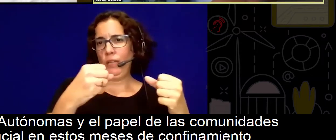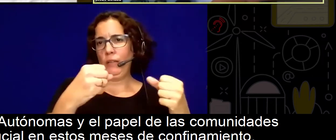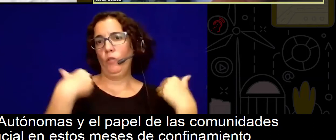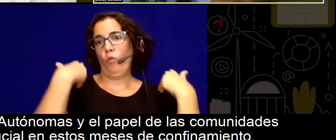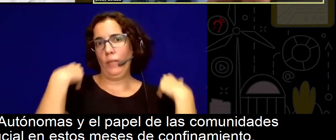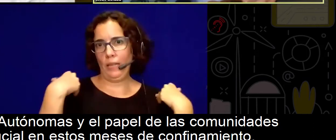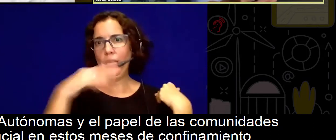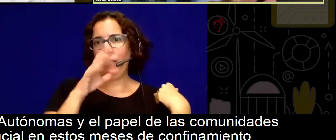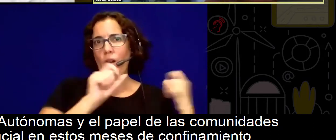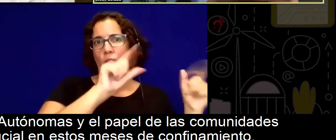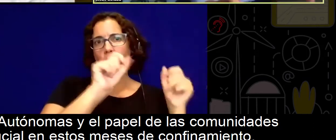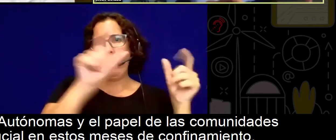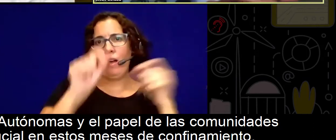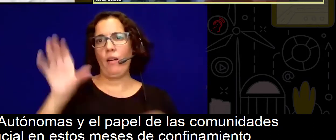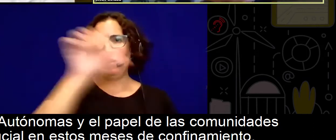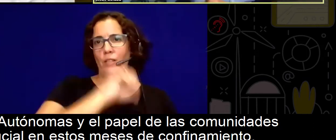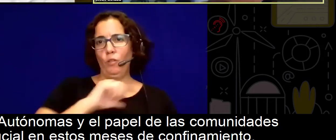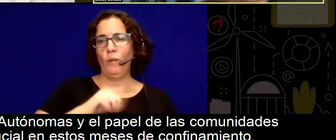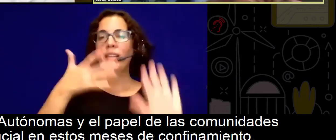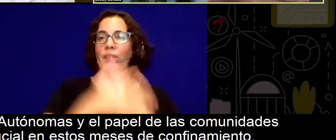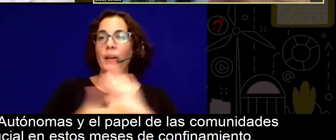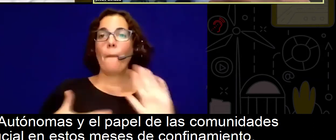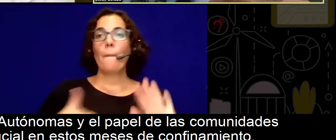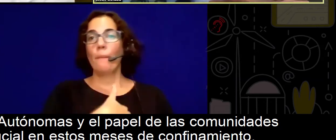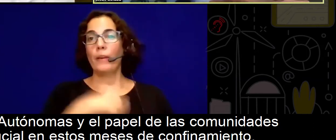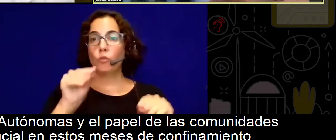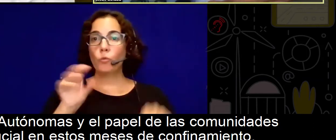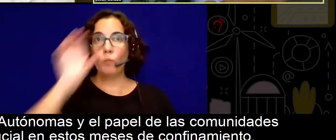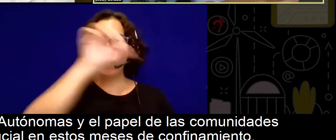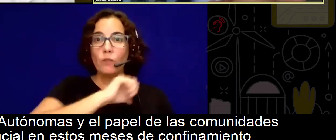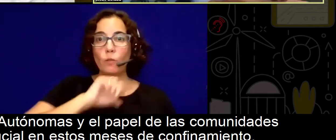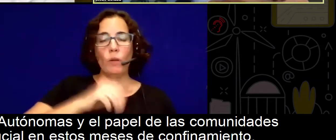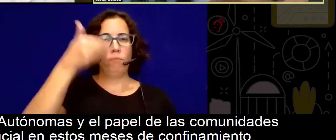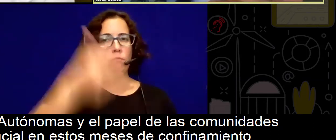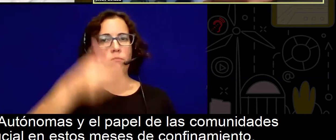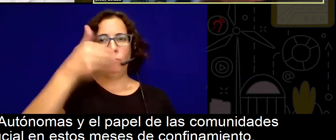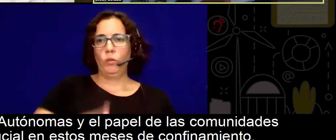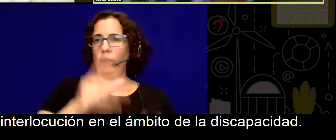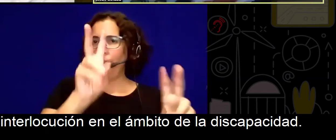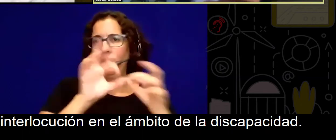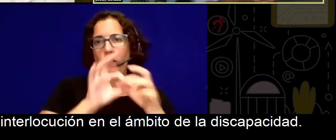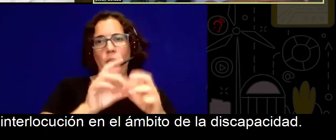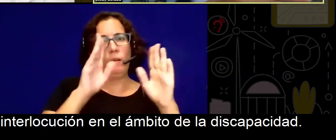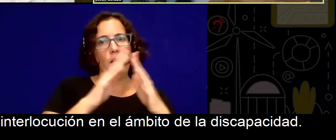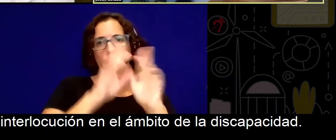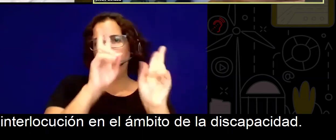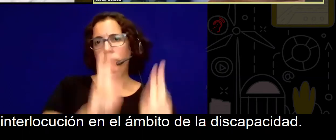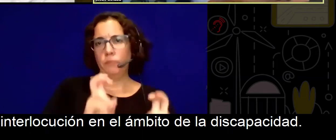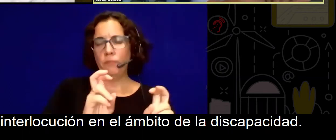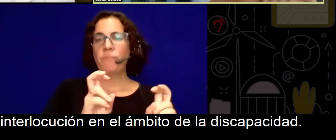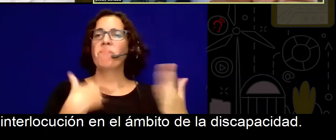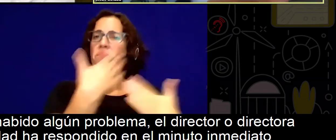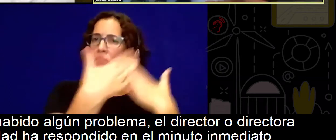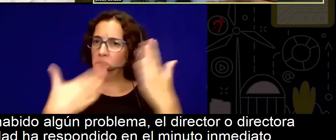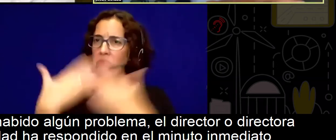comunidades autónomas, y por lo tanto el papel de las comunidades ha sido crucial en estos meses de confinamiento, ¿no? Ha habido buena interlocución en el ámbito de la